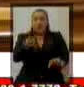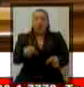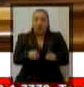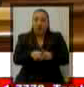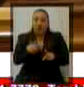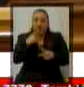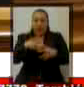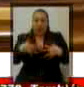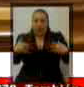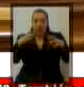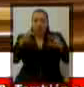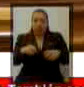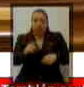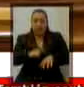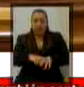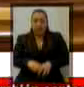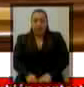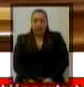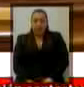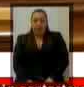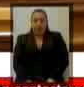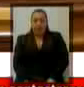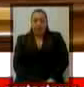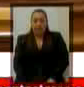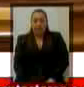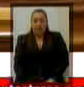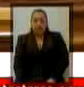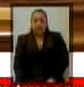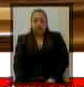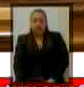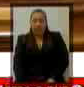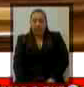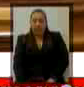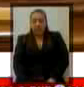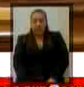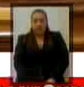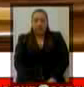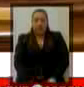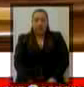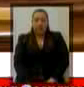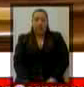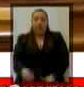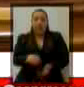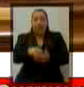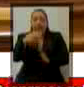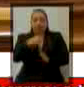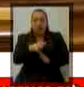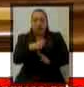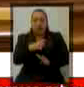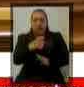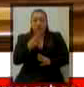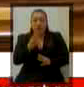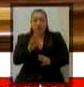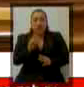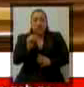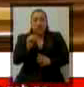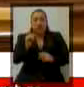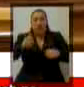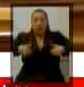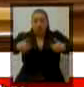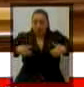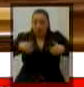tigres, digamos los felinos, que es el ejemplo que hemos puesto, ni hablar. Y quizás los más pacíficos podrían ser quizás los simios, los